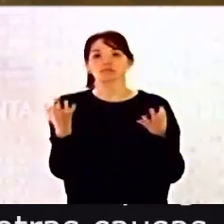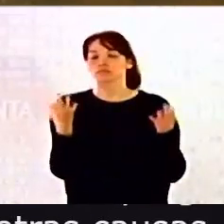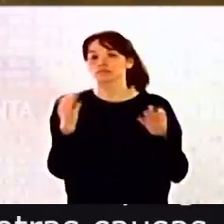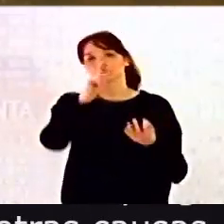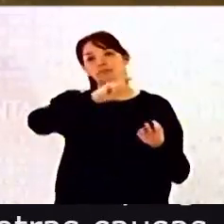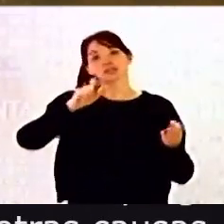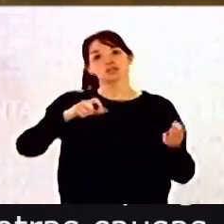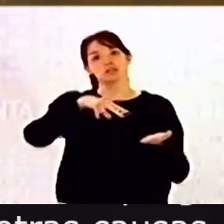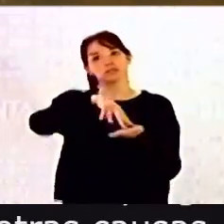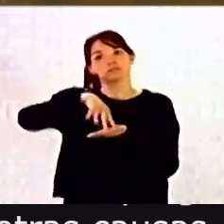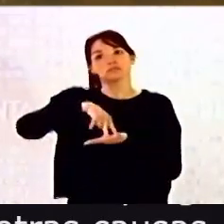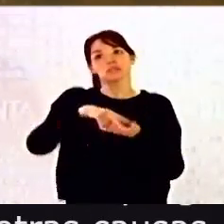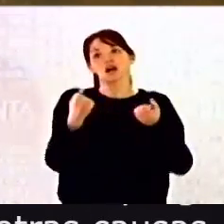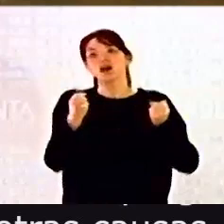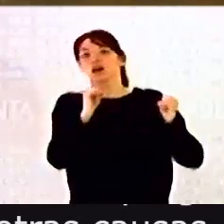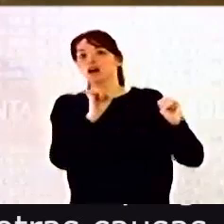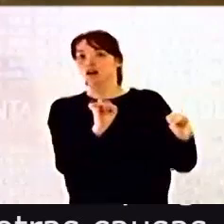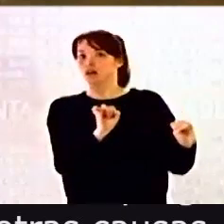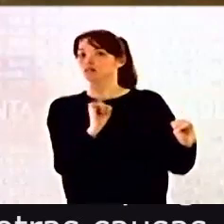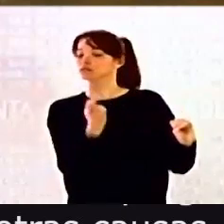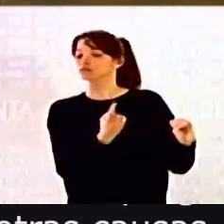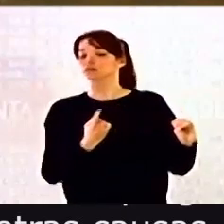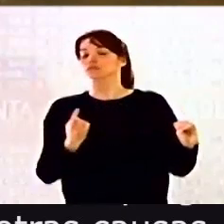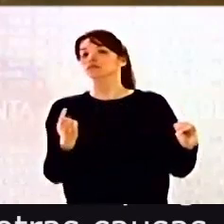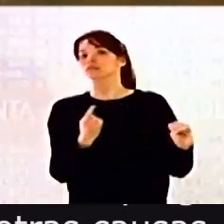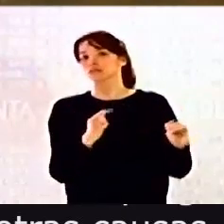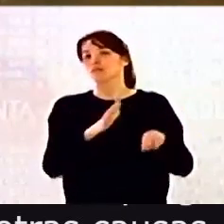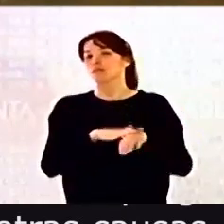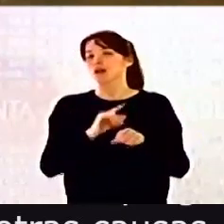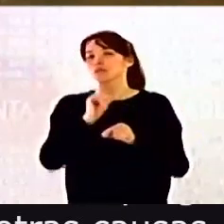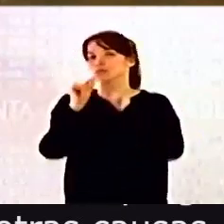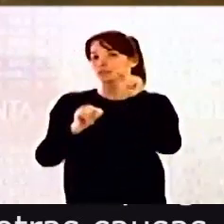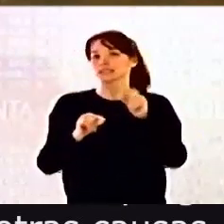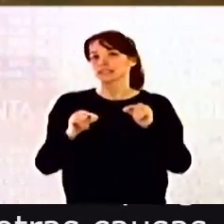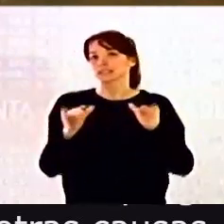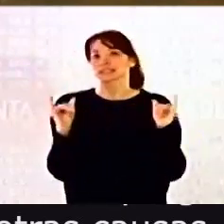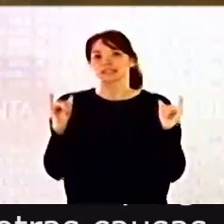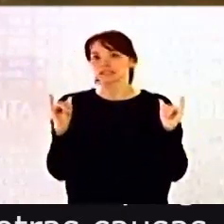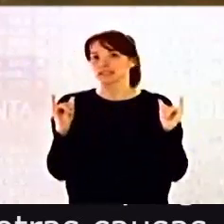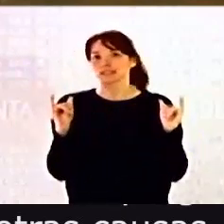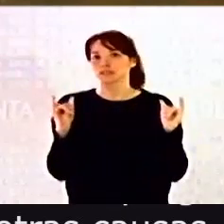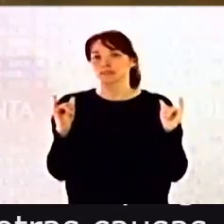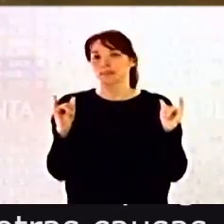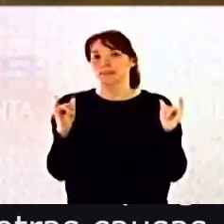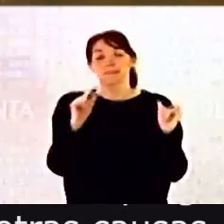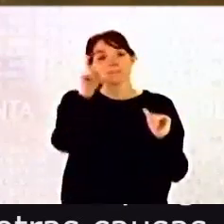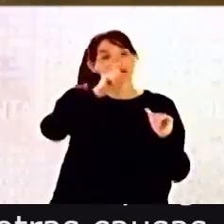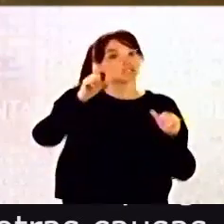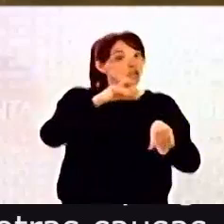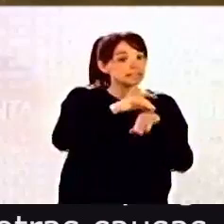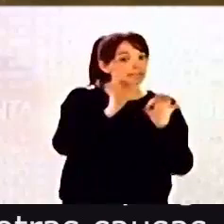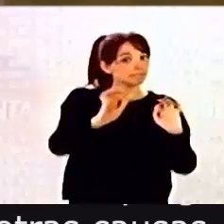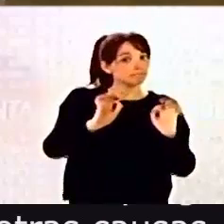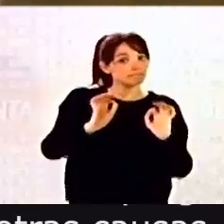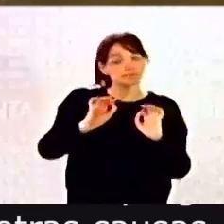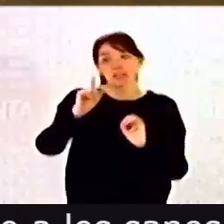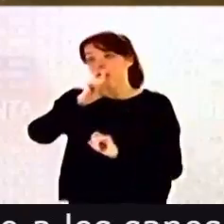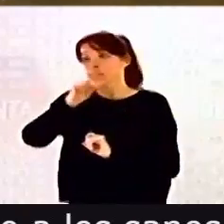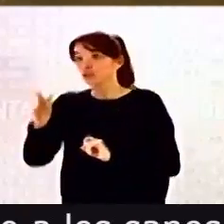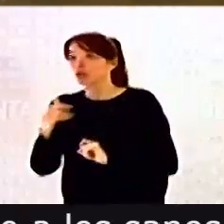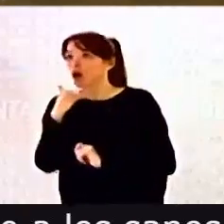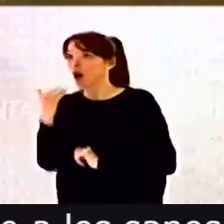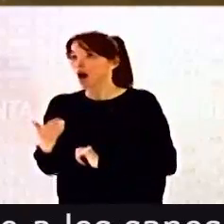personas para aislarlos del contagio, tanto a los sanos como a aquellos que podemos considerar que